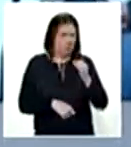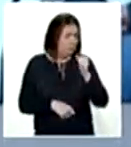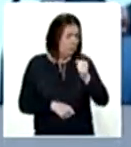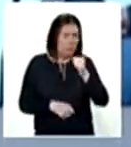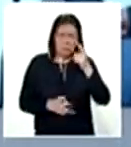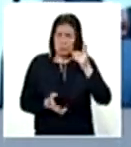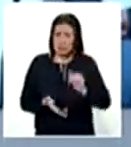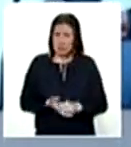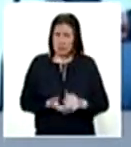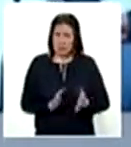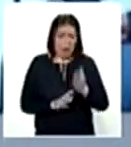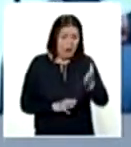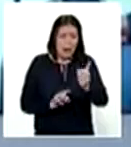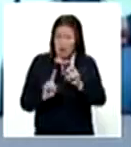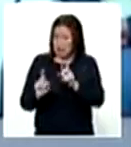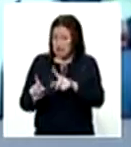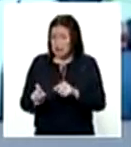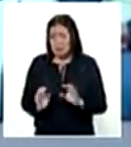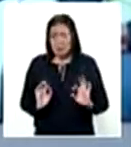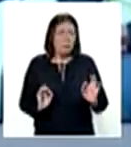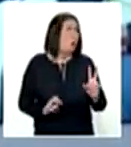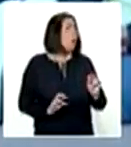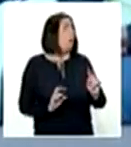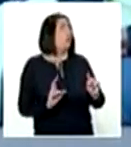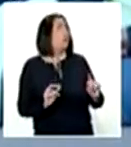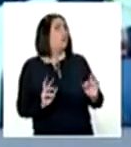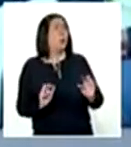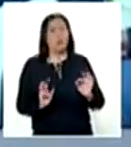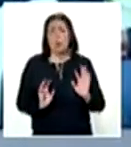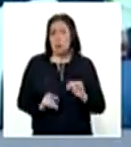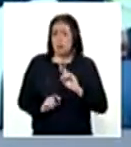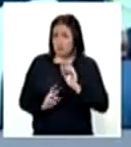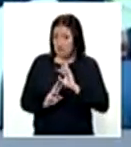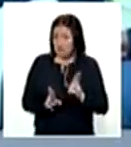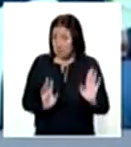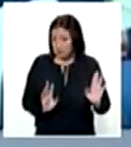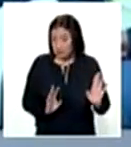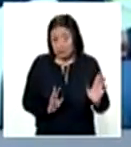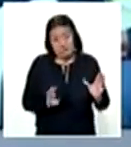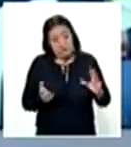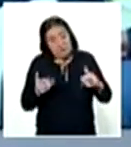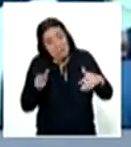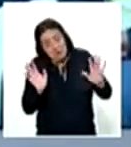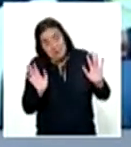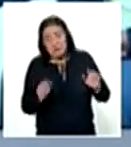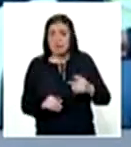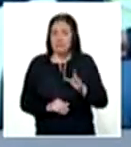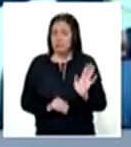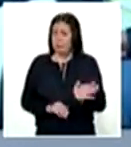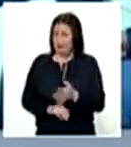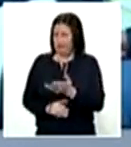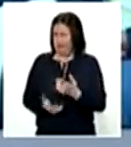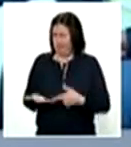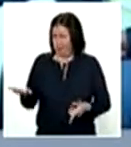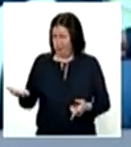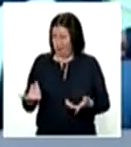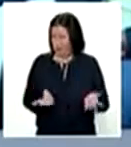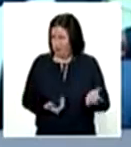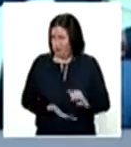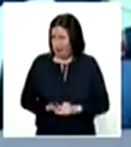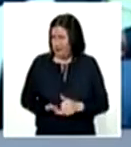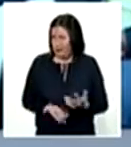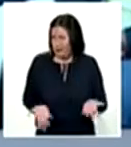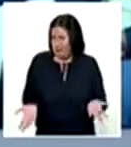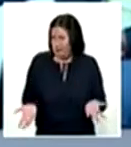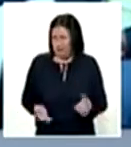periodistas de Punto Final vayan a preguntar y lo nieguen, ¿no? Simplemente no quieran responder. Bueno, pues, es lo que dijo el policía. No, sin embargo, ahí vamos al tema de que están, o sea,